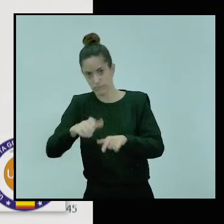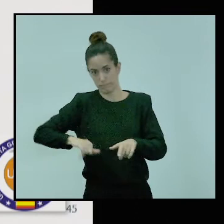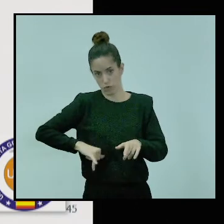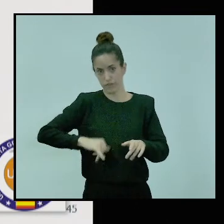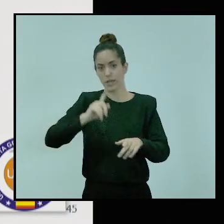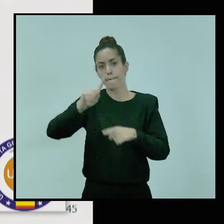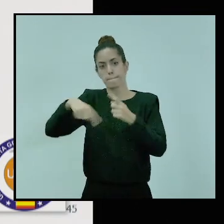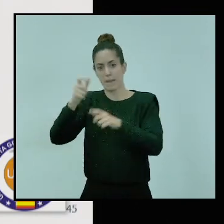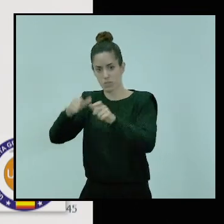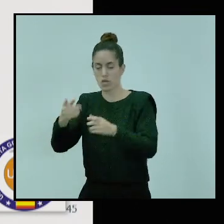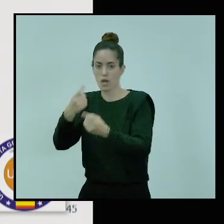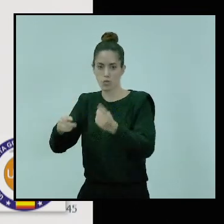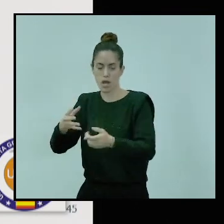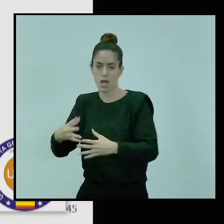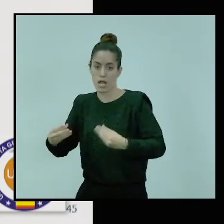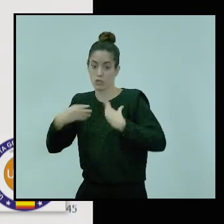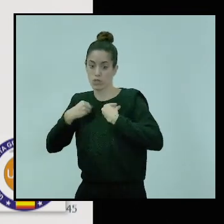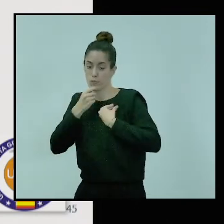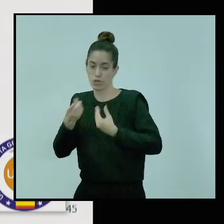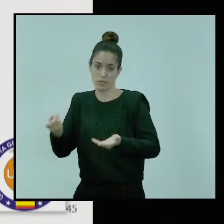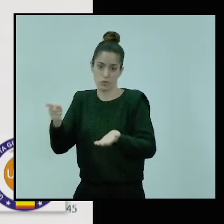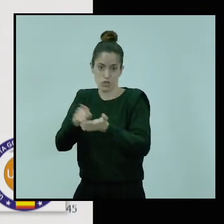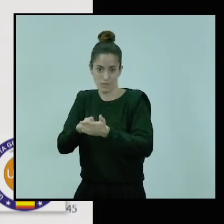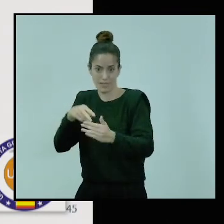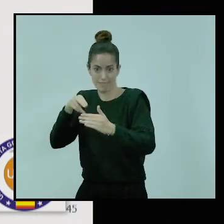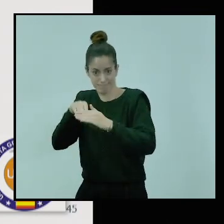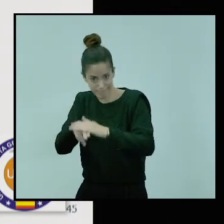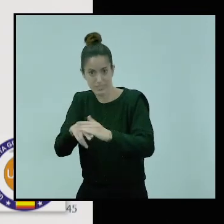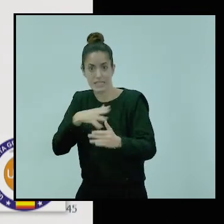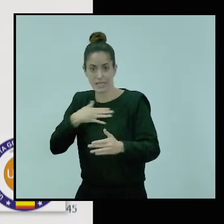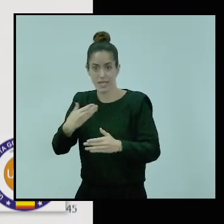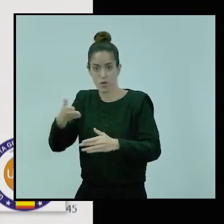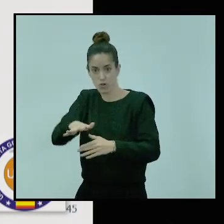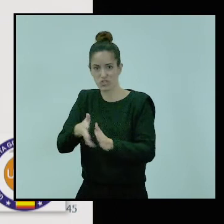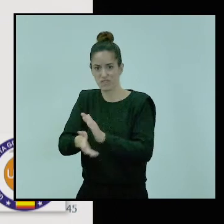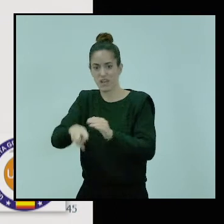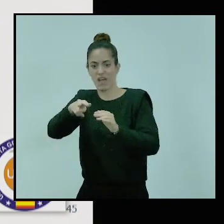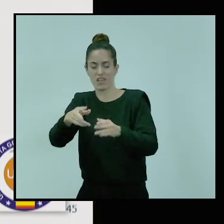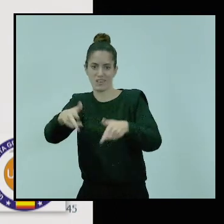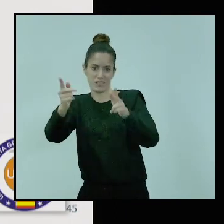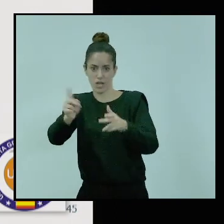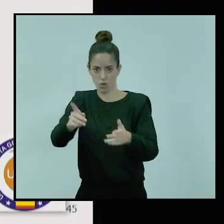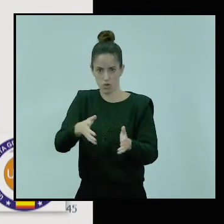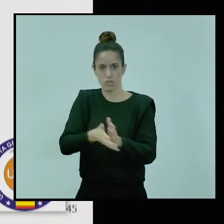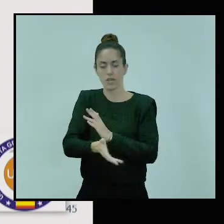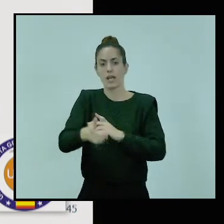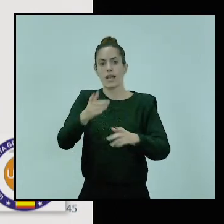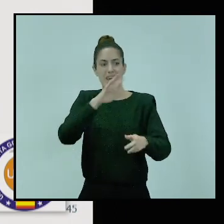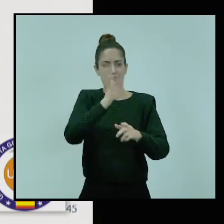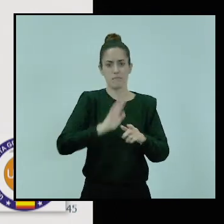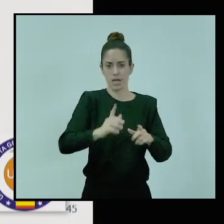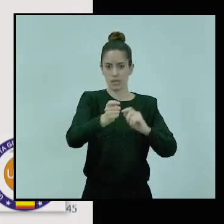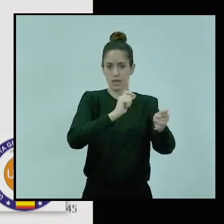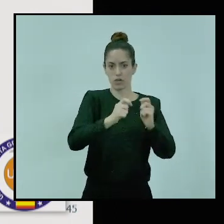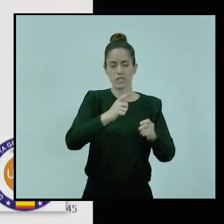gente estaba asustada porque quería reenterrar a sus muertos, no quería dejarlos fuera. En la imagen del cronista es el ambiente